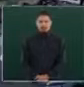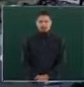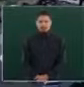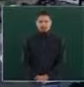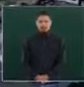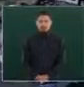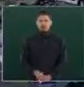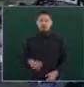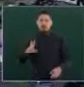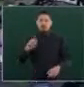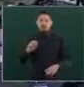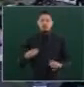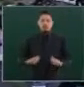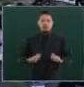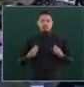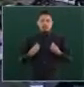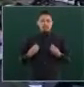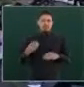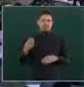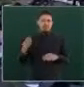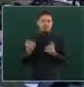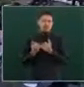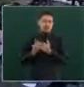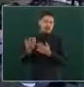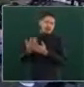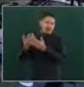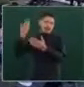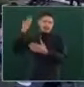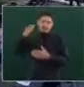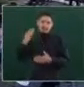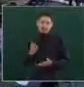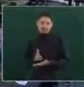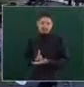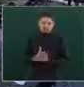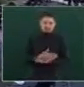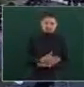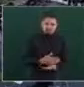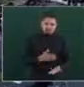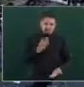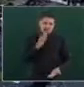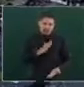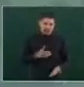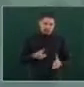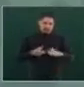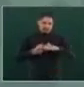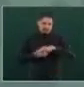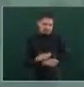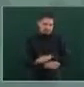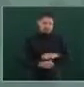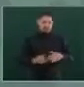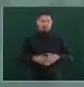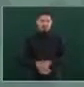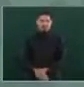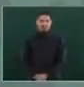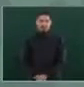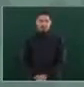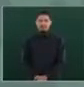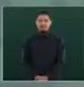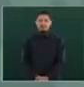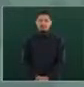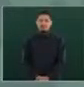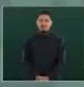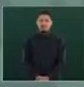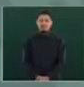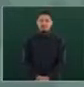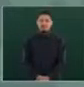con la adecuación a la situación actual y todo lo que hay que hacer es fundamental para prevenir que